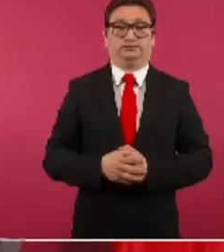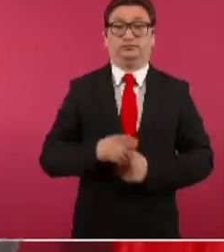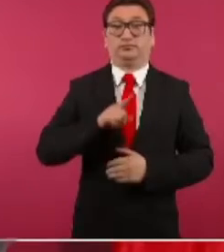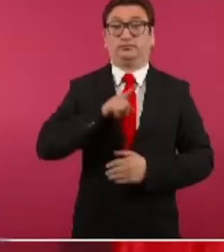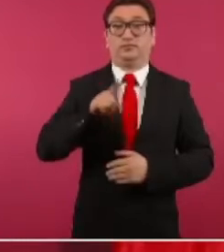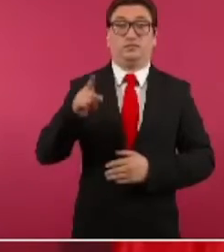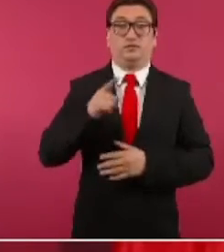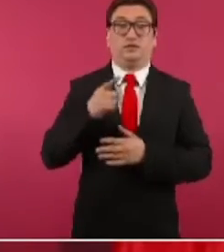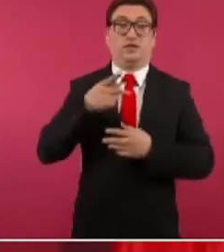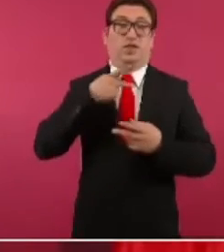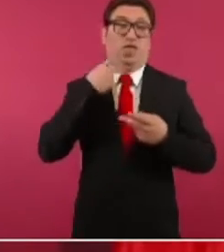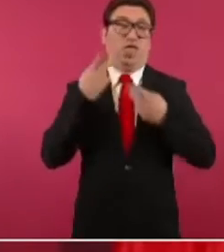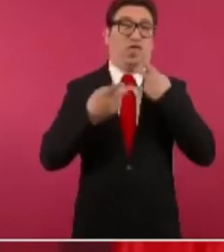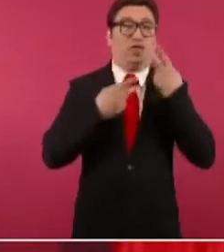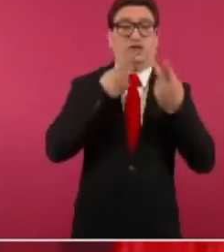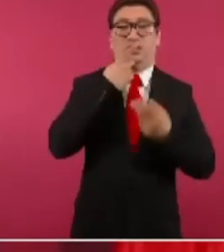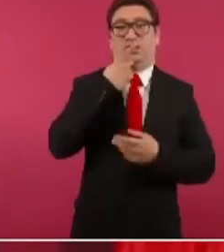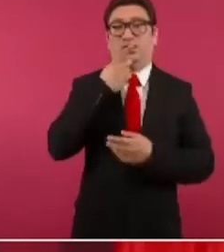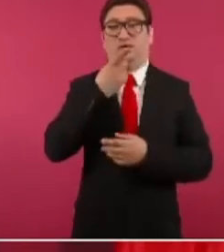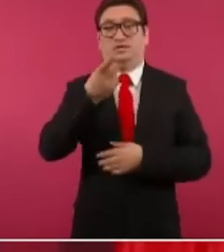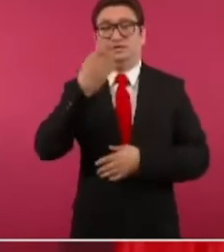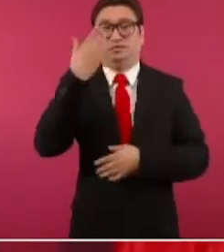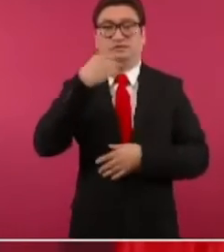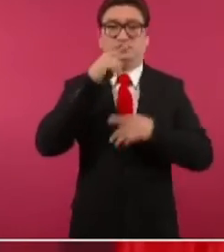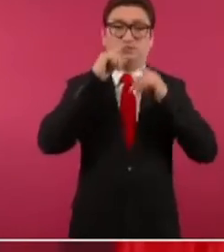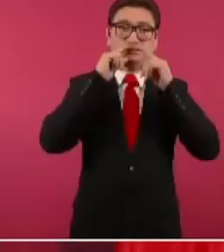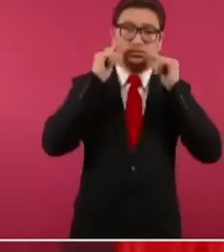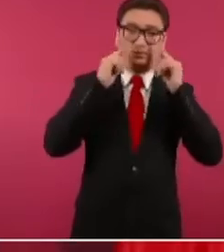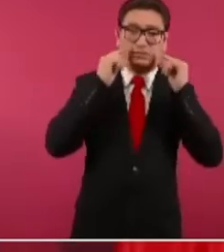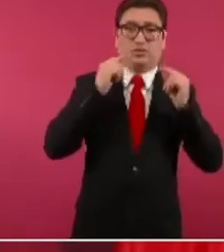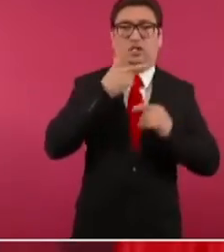hablando de Zapata?